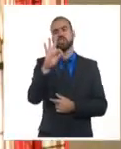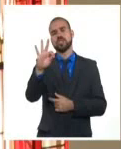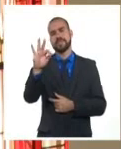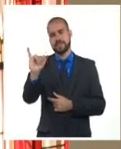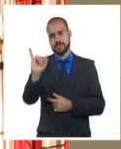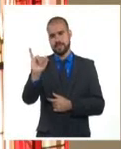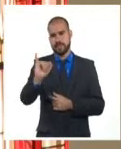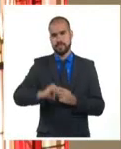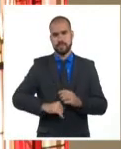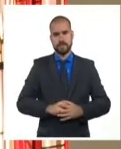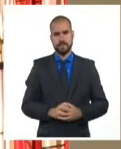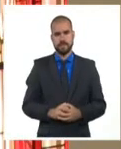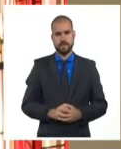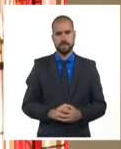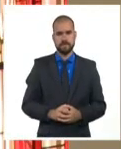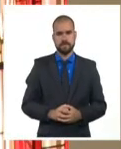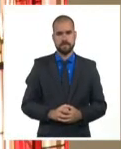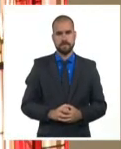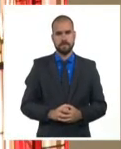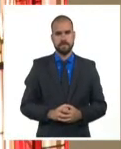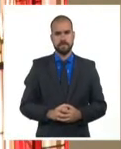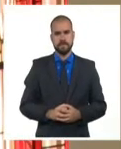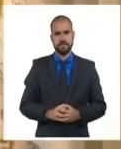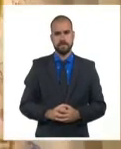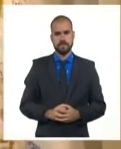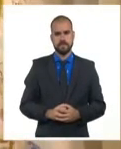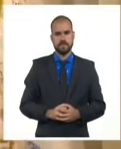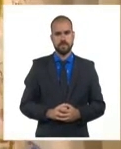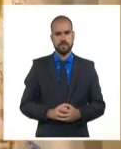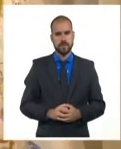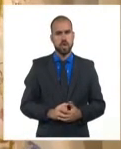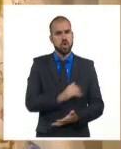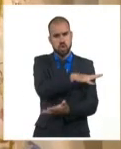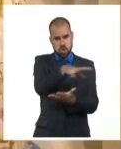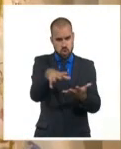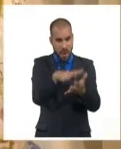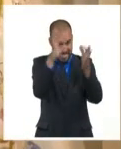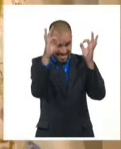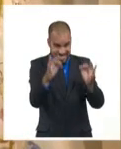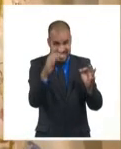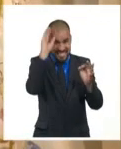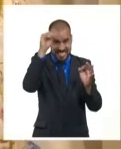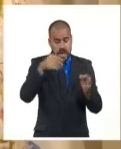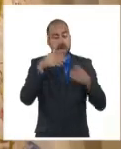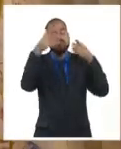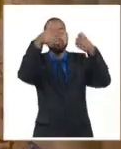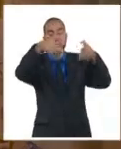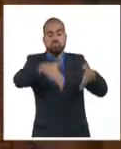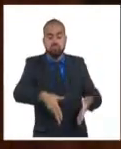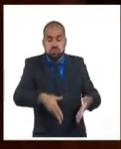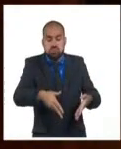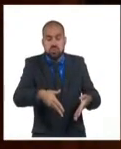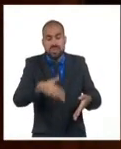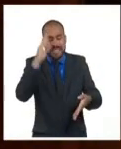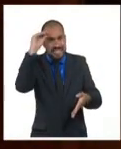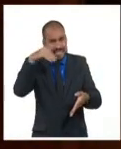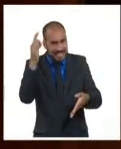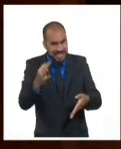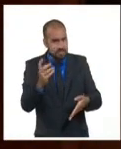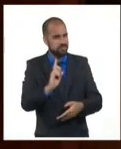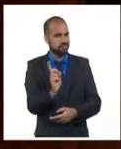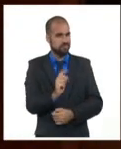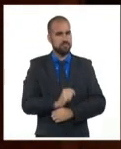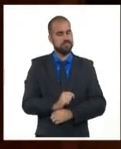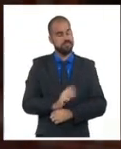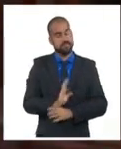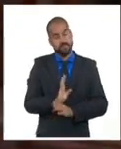1886. Aún no se ha localizado el sitio exacto donde se enterraron los restos mortales del general, aunque allí